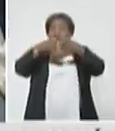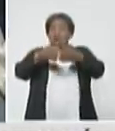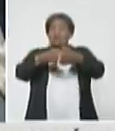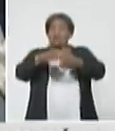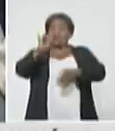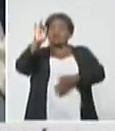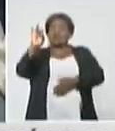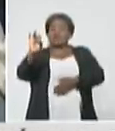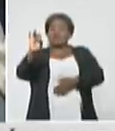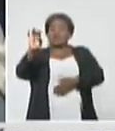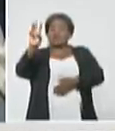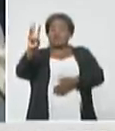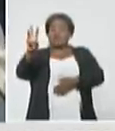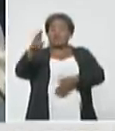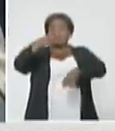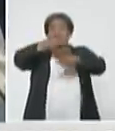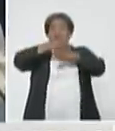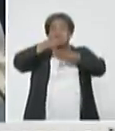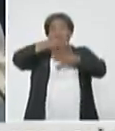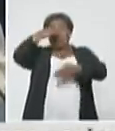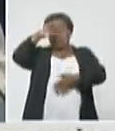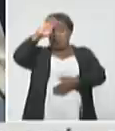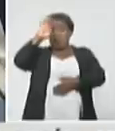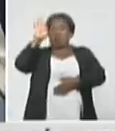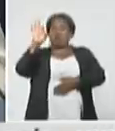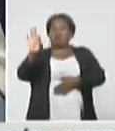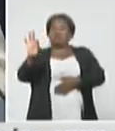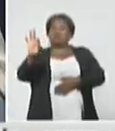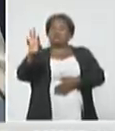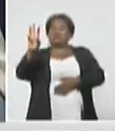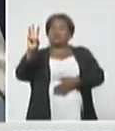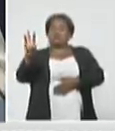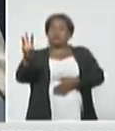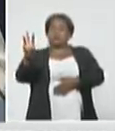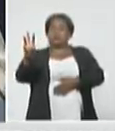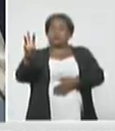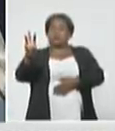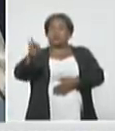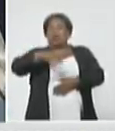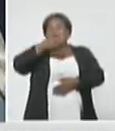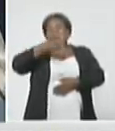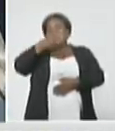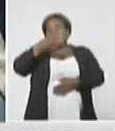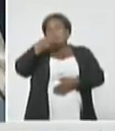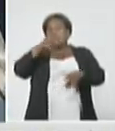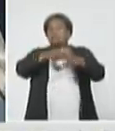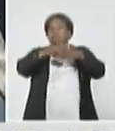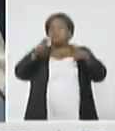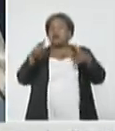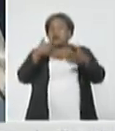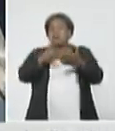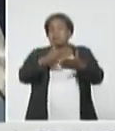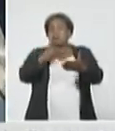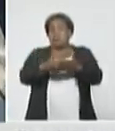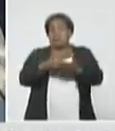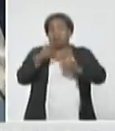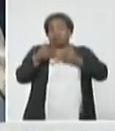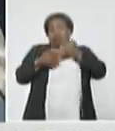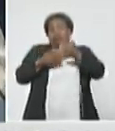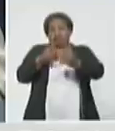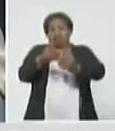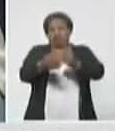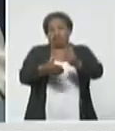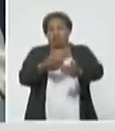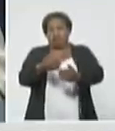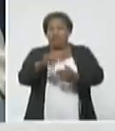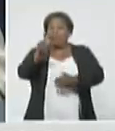y Santiago de Cuba 83, por mencionar los que mayor número de muestras procesaron. Los 11